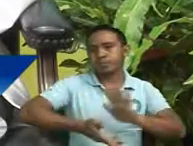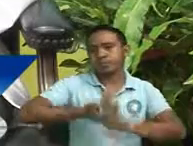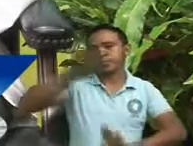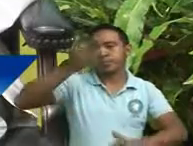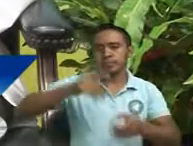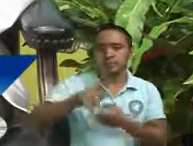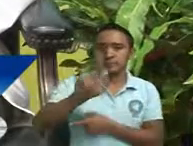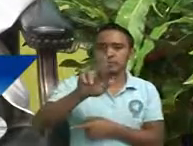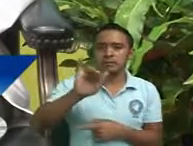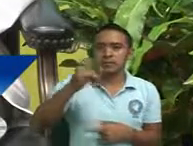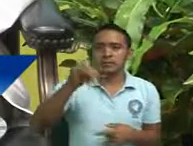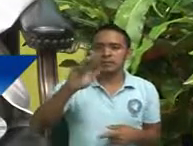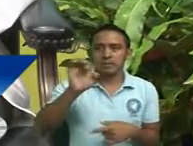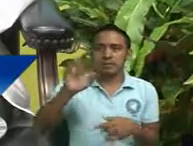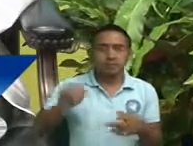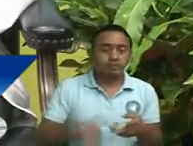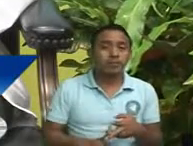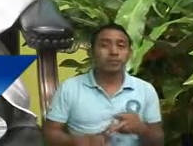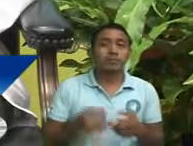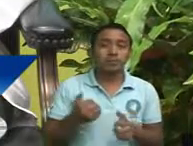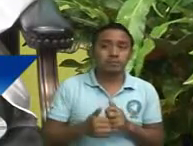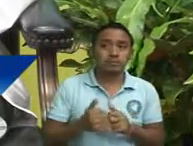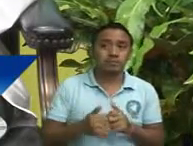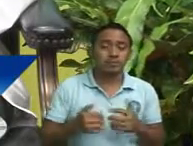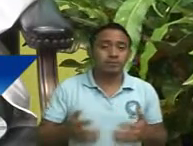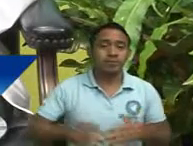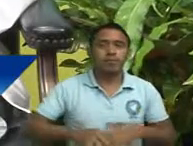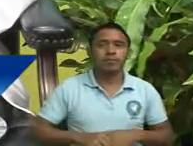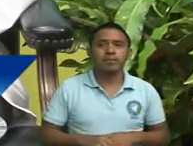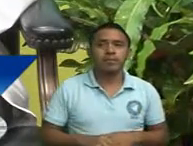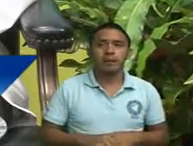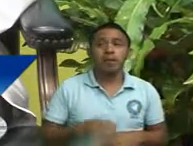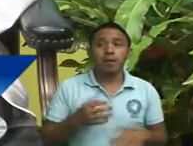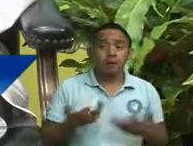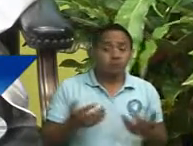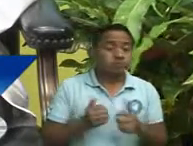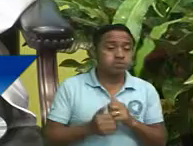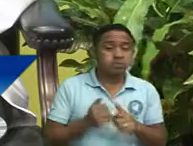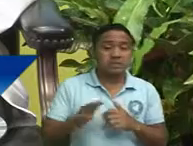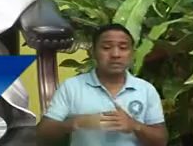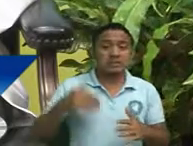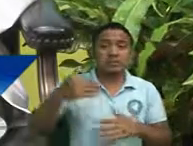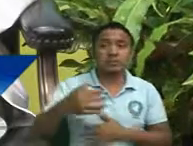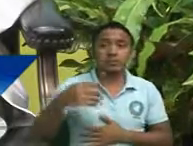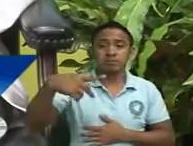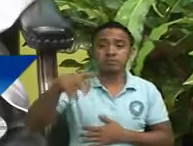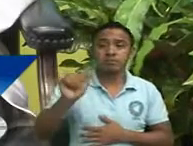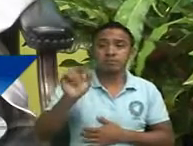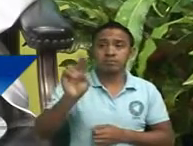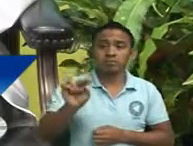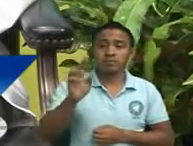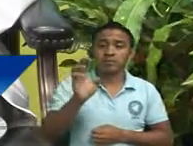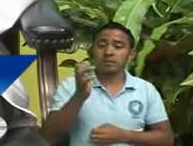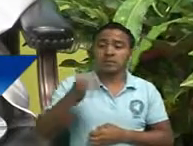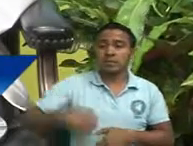triglicéridos alto, y eso en su momento te puede desencadenar hasta una pancreatitis, andar con los triglicéridos